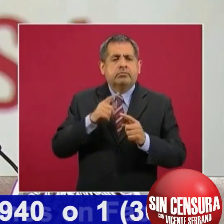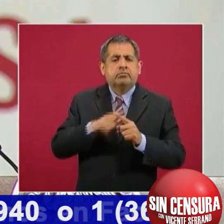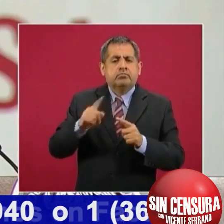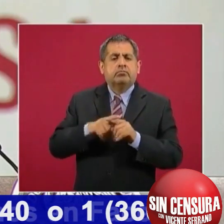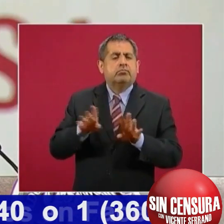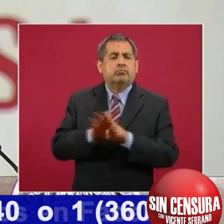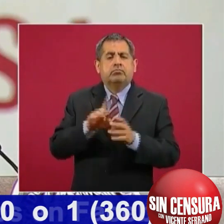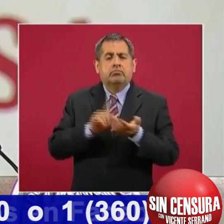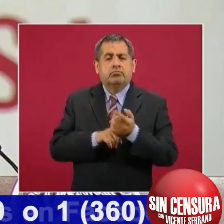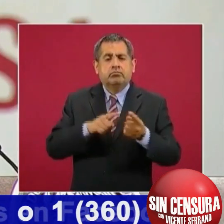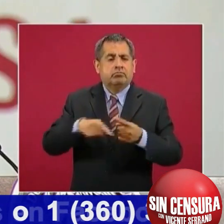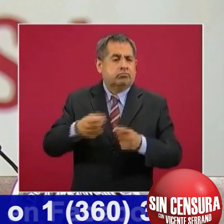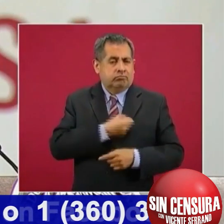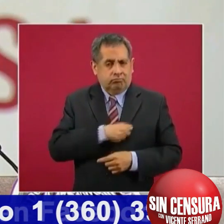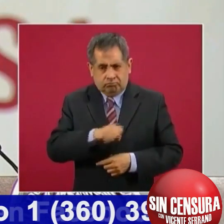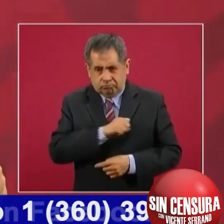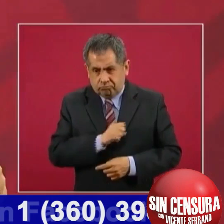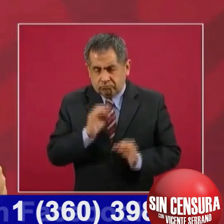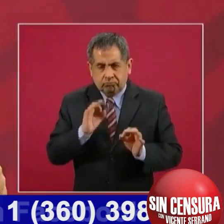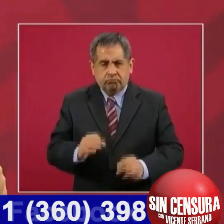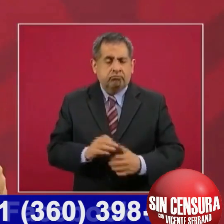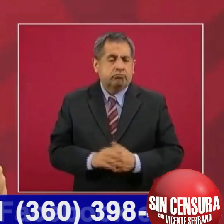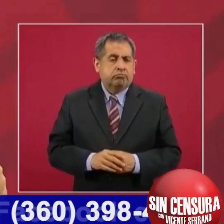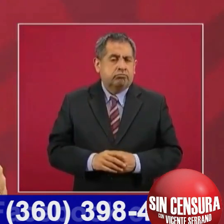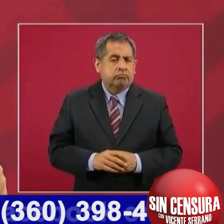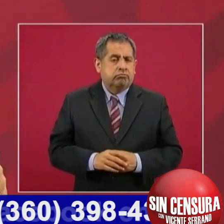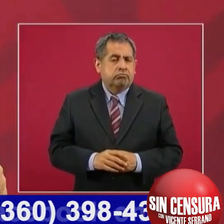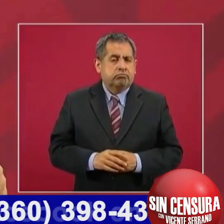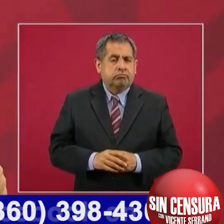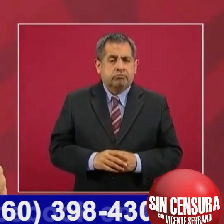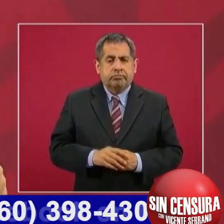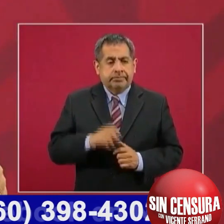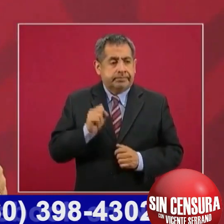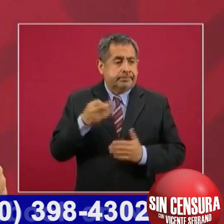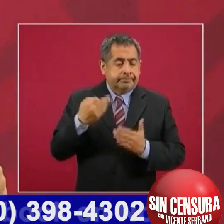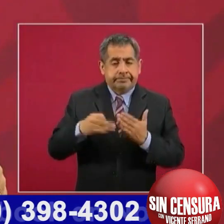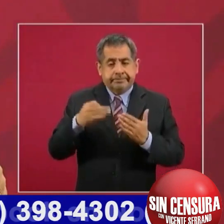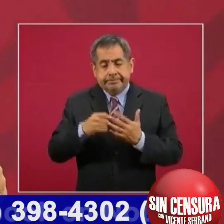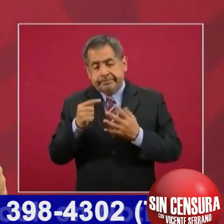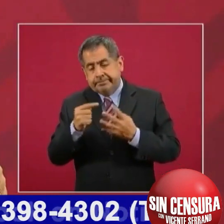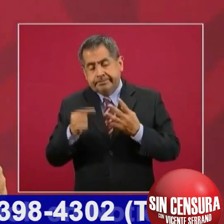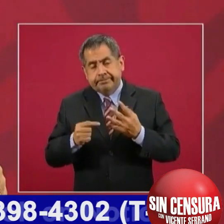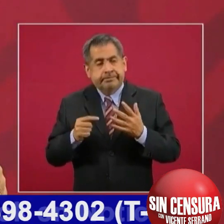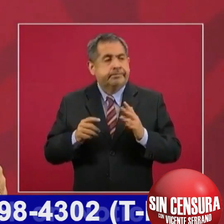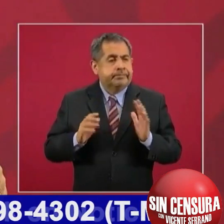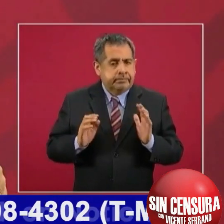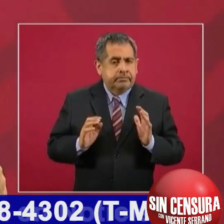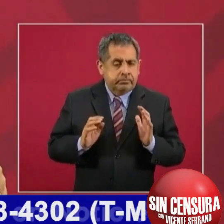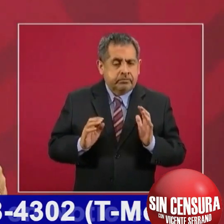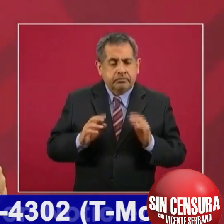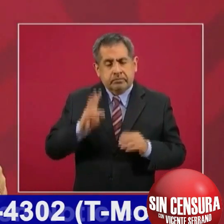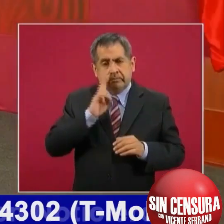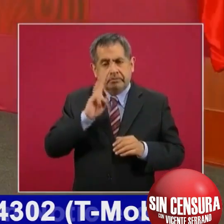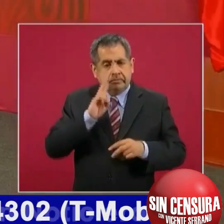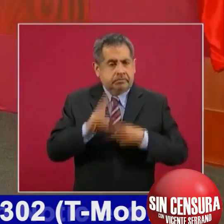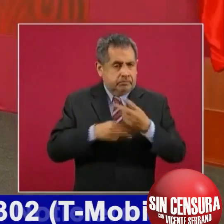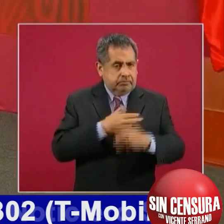ver con la salud, los pendientes que haya,